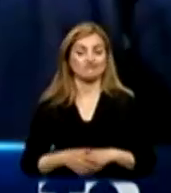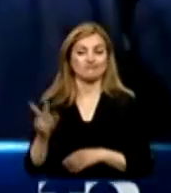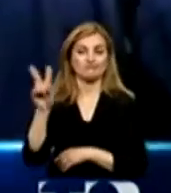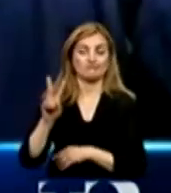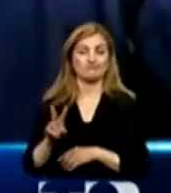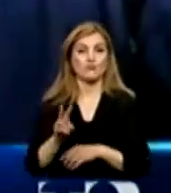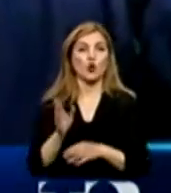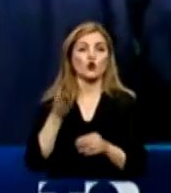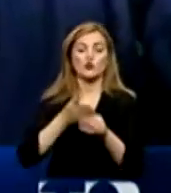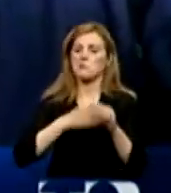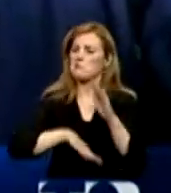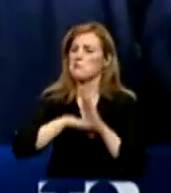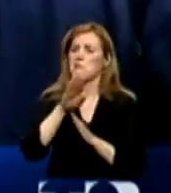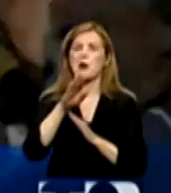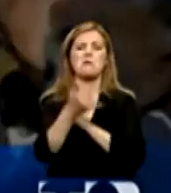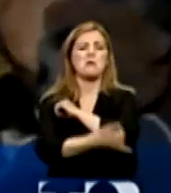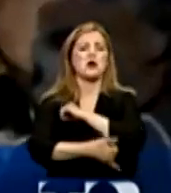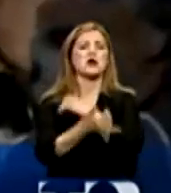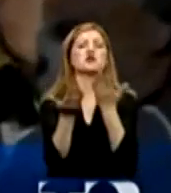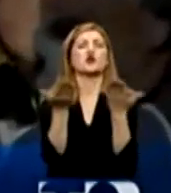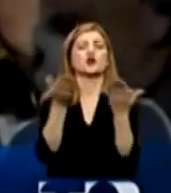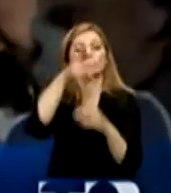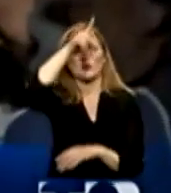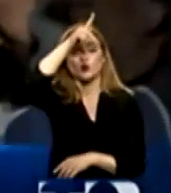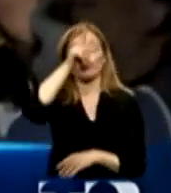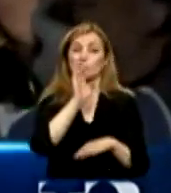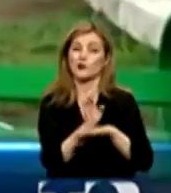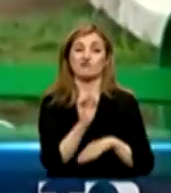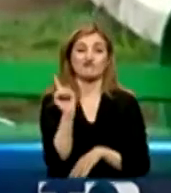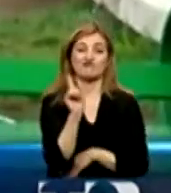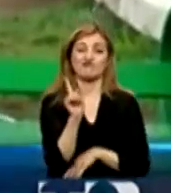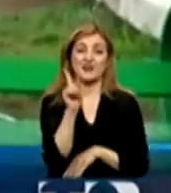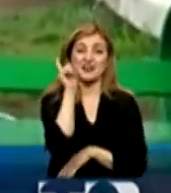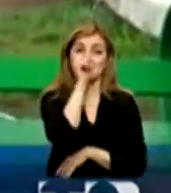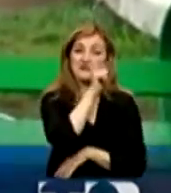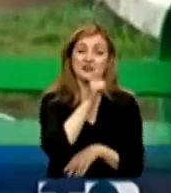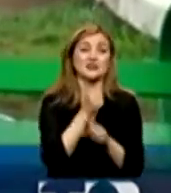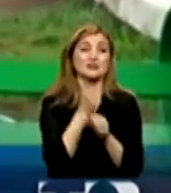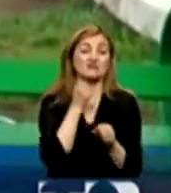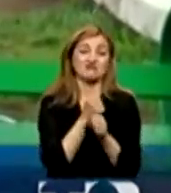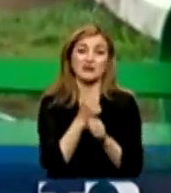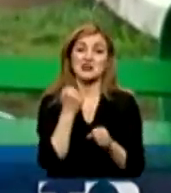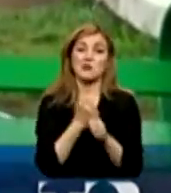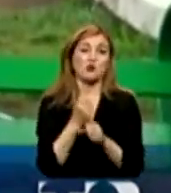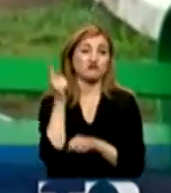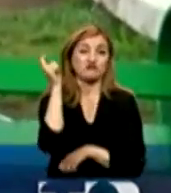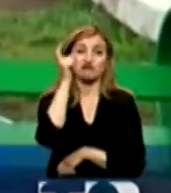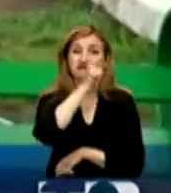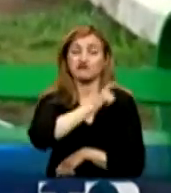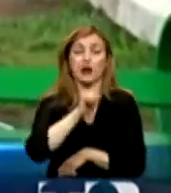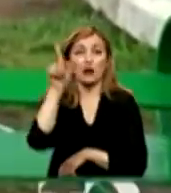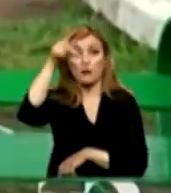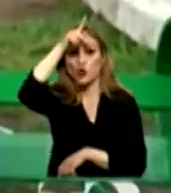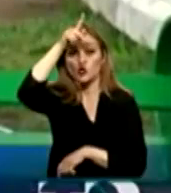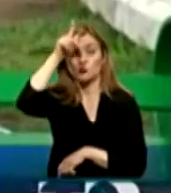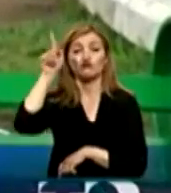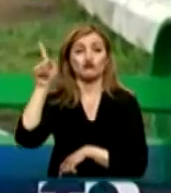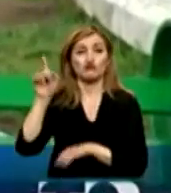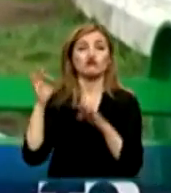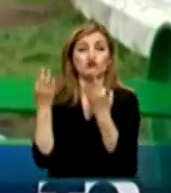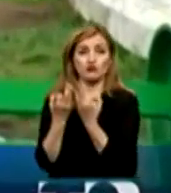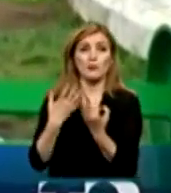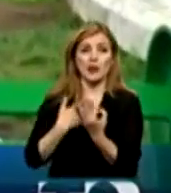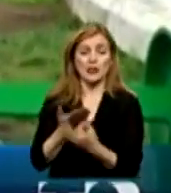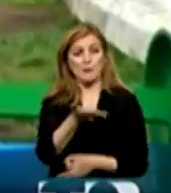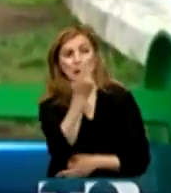Perú, porque saben que en Ecuador la situación es complicada. Aquí en Ecuador está duro el trabajo. Pero allá en Perú, por lo menos, tenemos